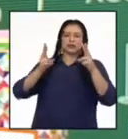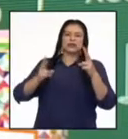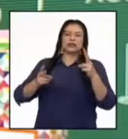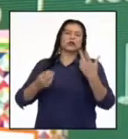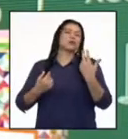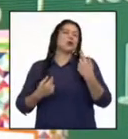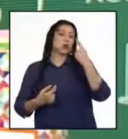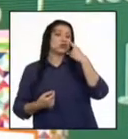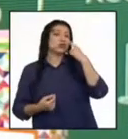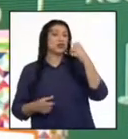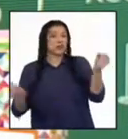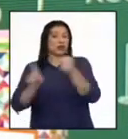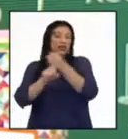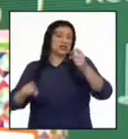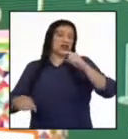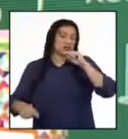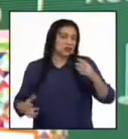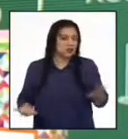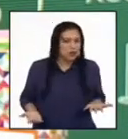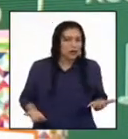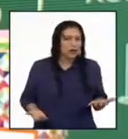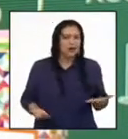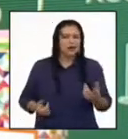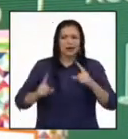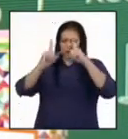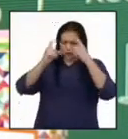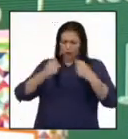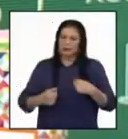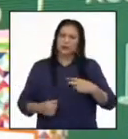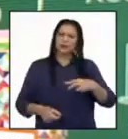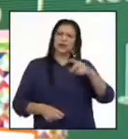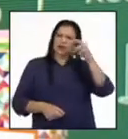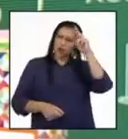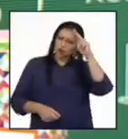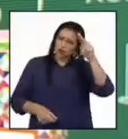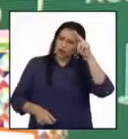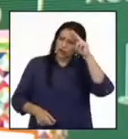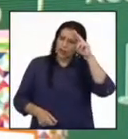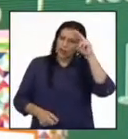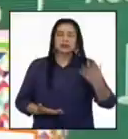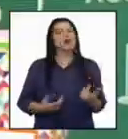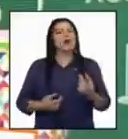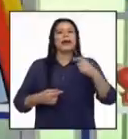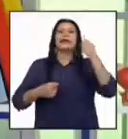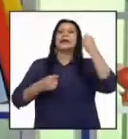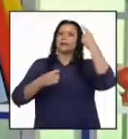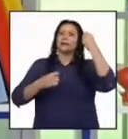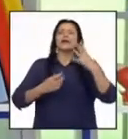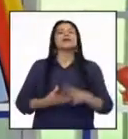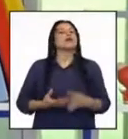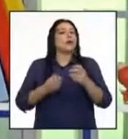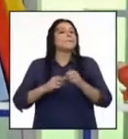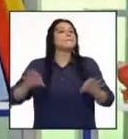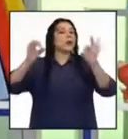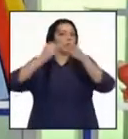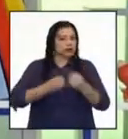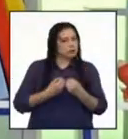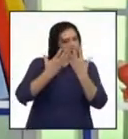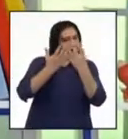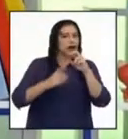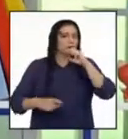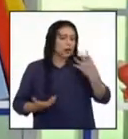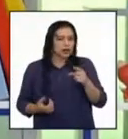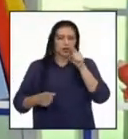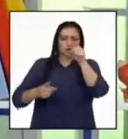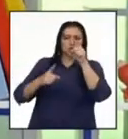contra la mujer. Nos cuestionamos, ¿estamos reconociendo y valorando el aporte de las mujeres a la sociedad peruana? En tu rol de investigador social